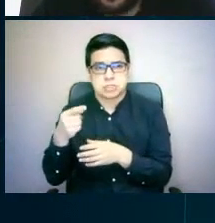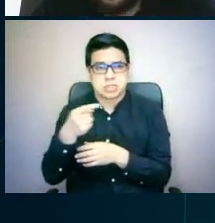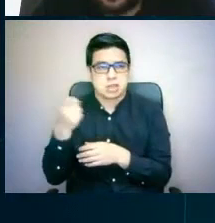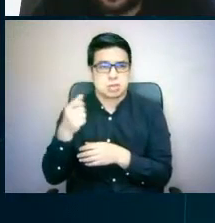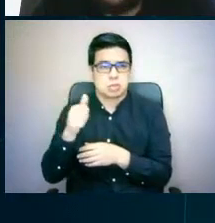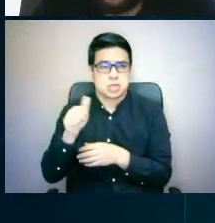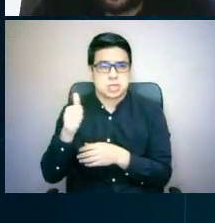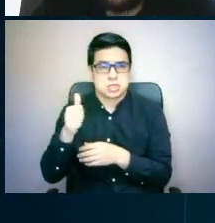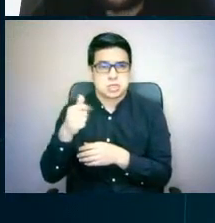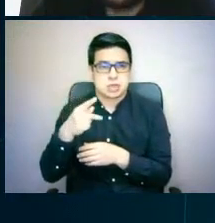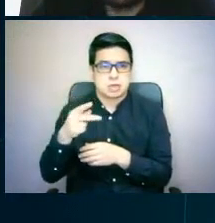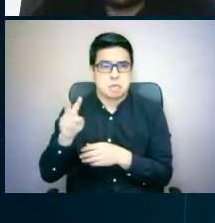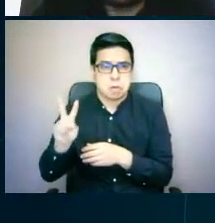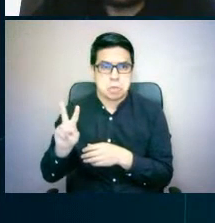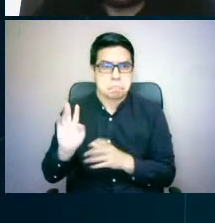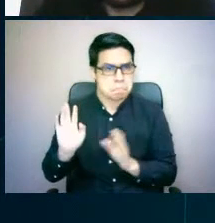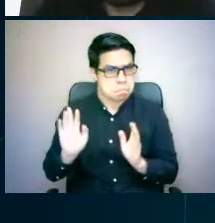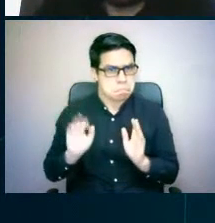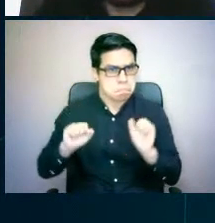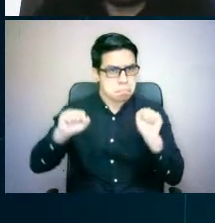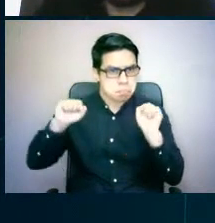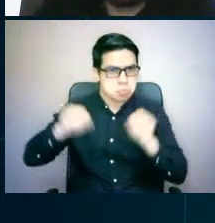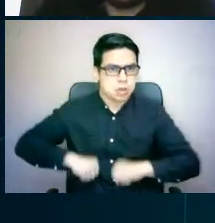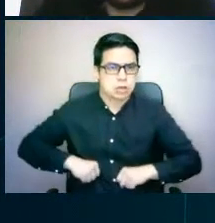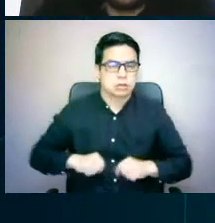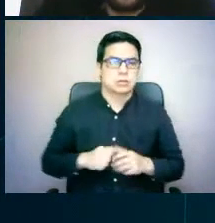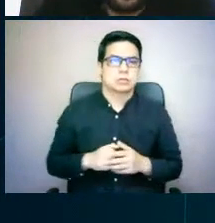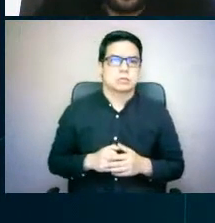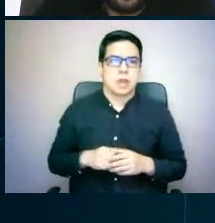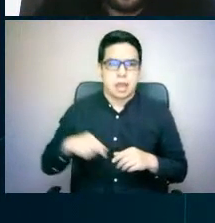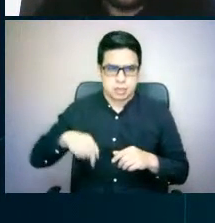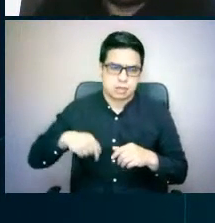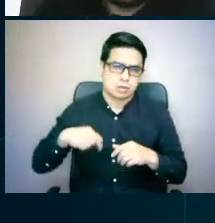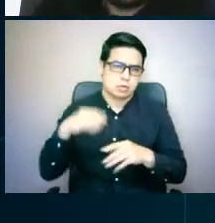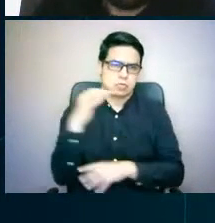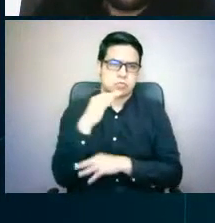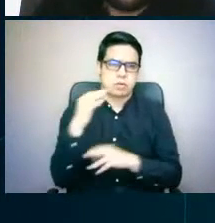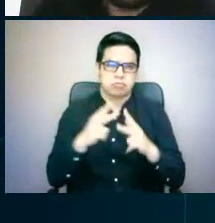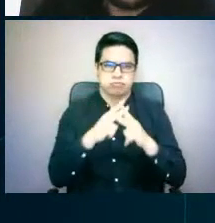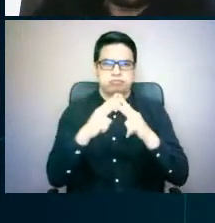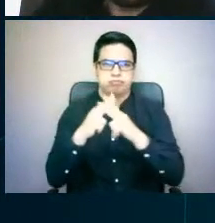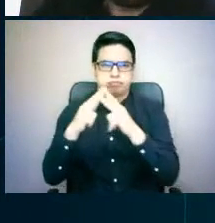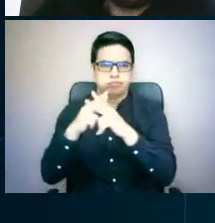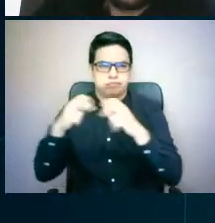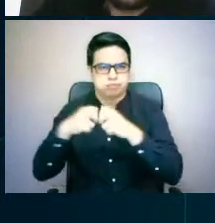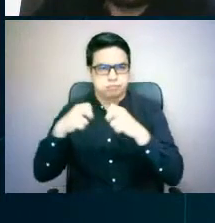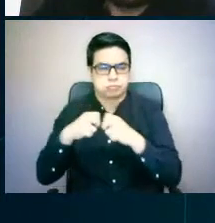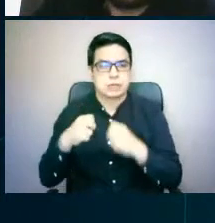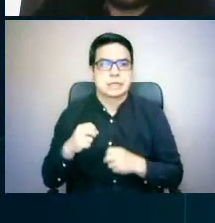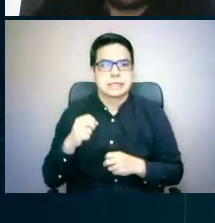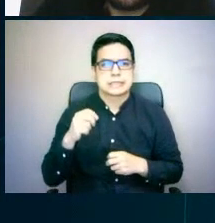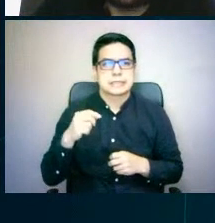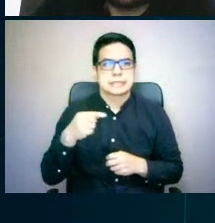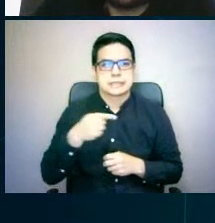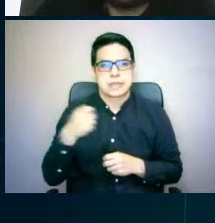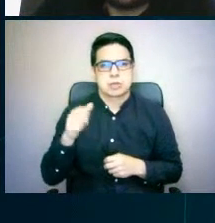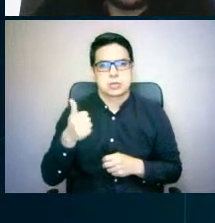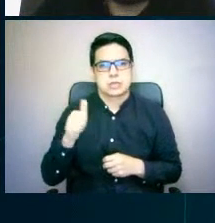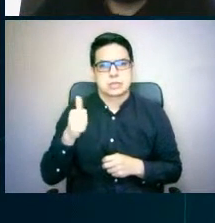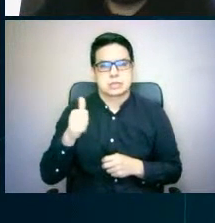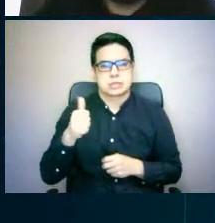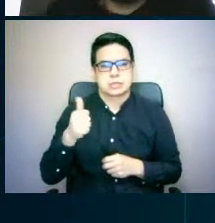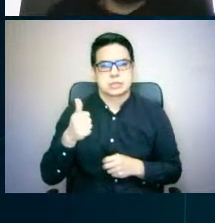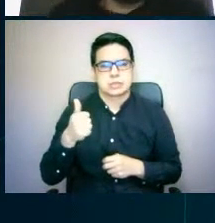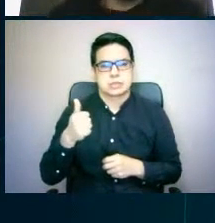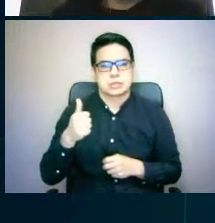actualmente tenemos nada más esas subestaciones. Tenemos los grandes fabricantes de energía, ya se